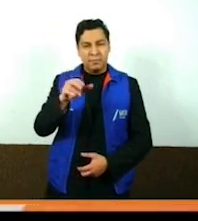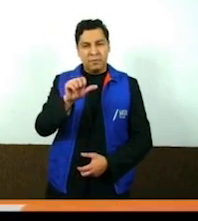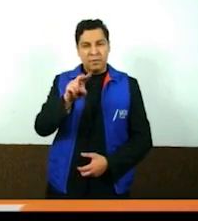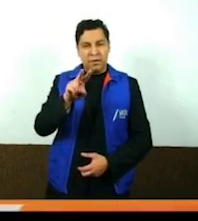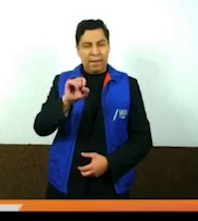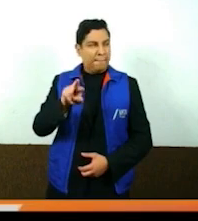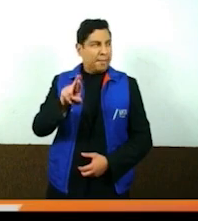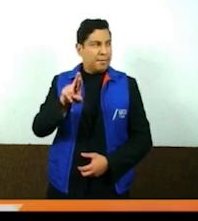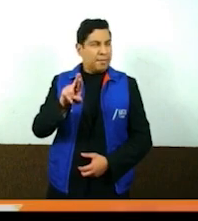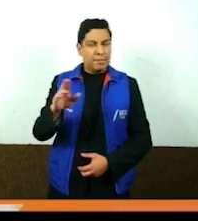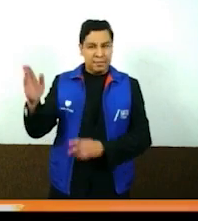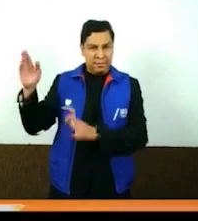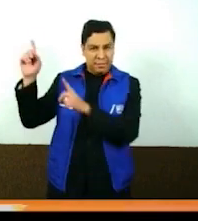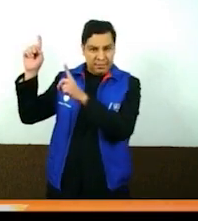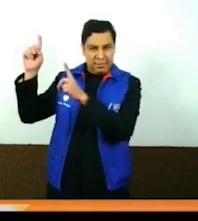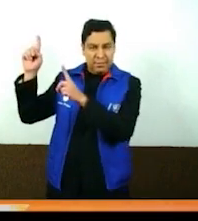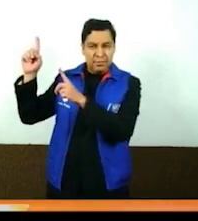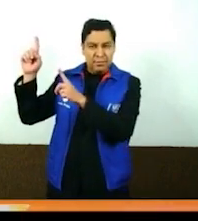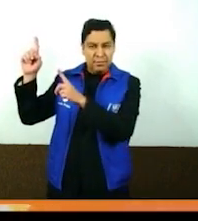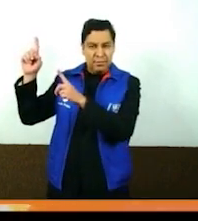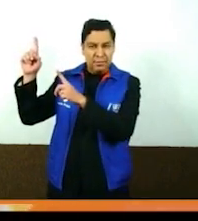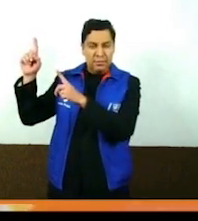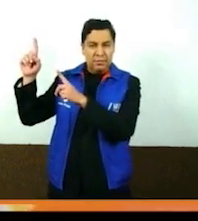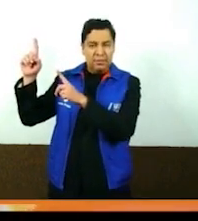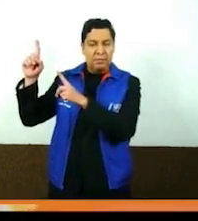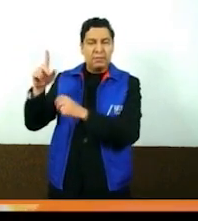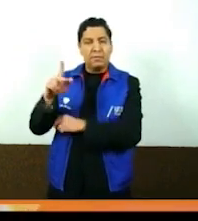Francisco Javier Mejía Ramos.